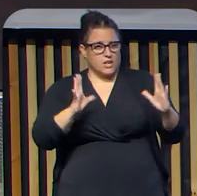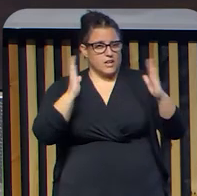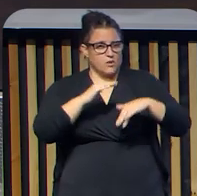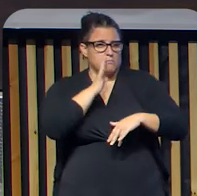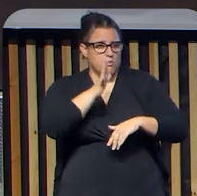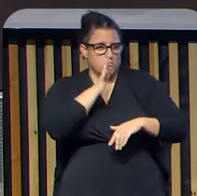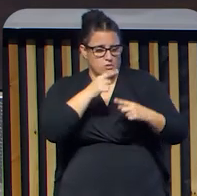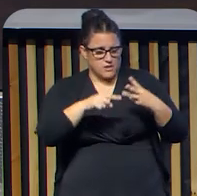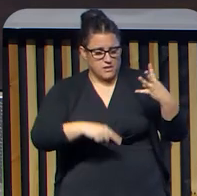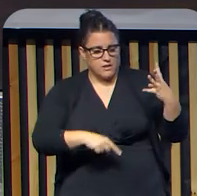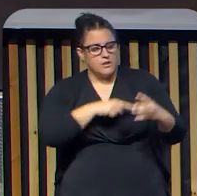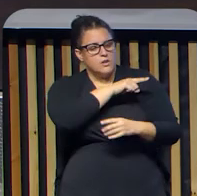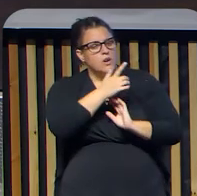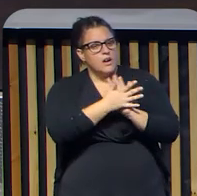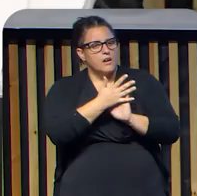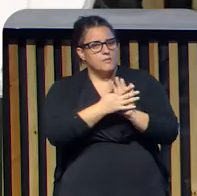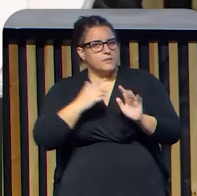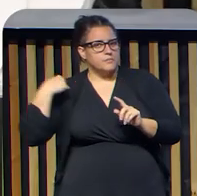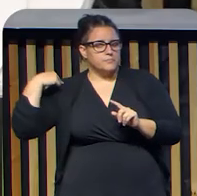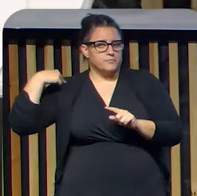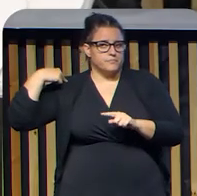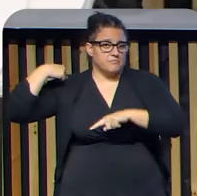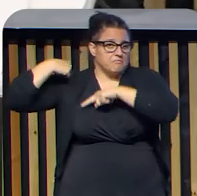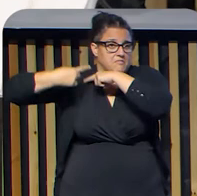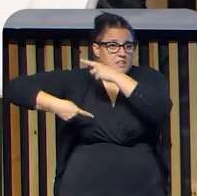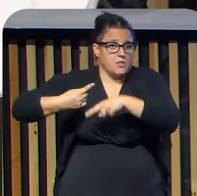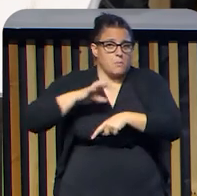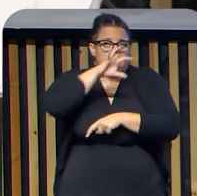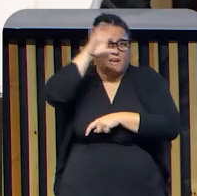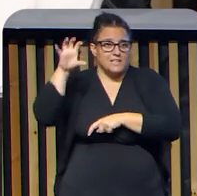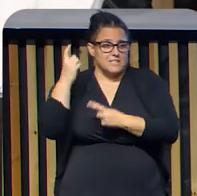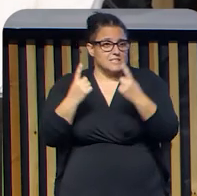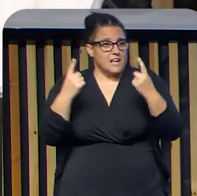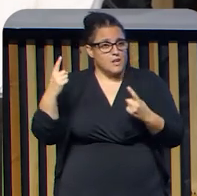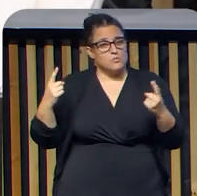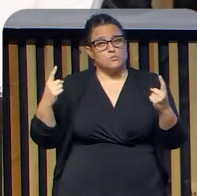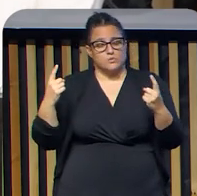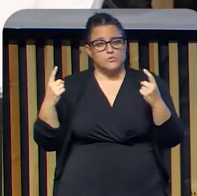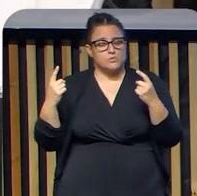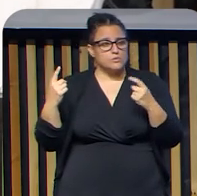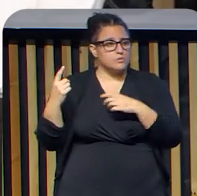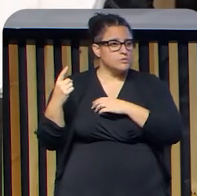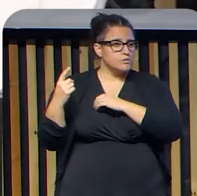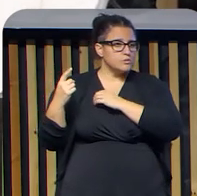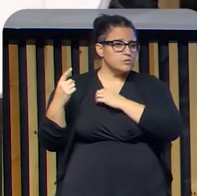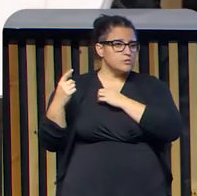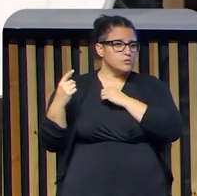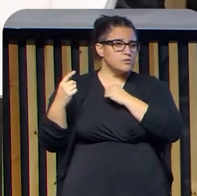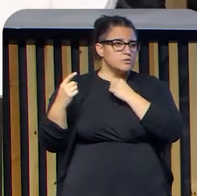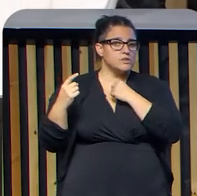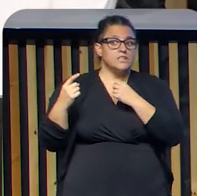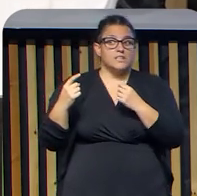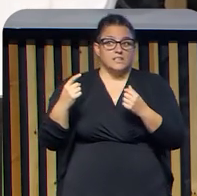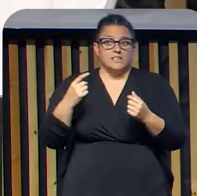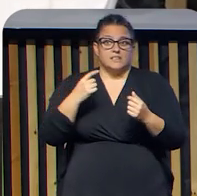nosotros vamos a la zaga no hablabas de que se nos trata quizá a veces como súbitos no tanto como ciudadanos y ciudadanas Pero puede haber también confusión respecto a lo que es